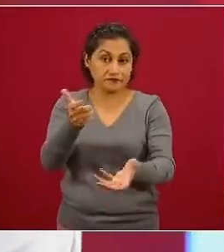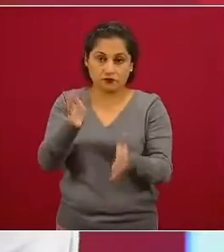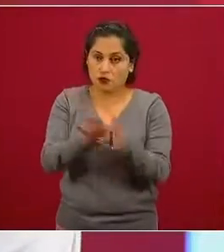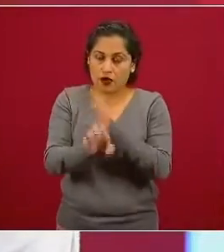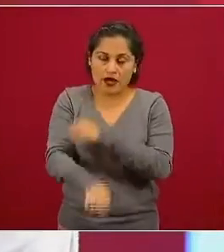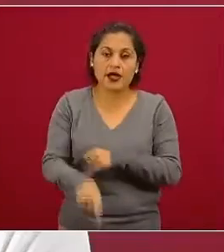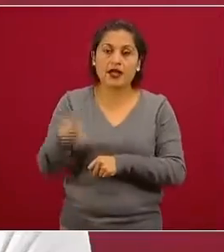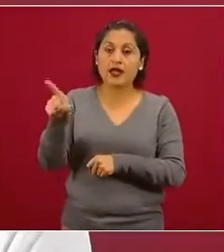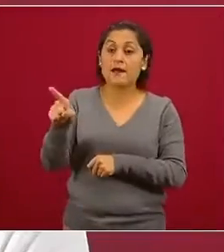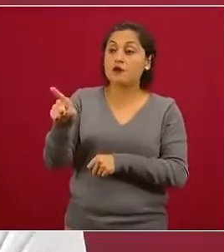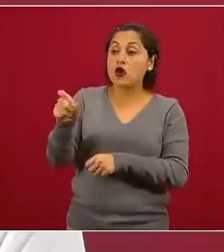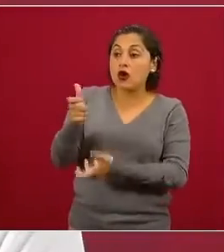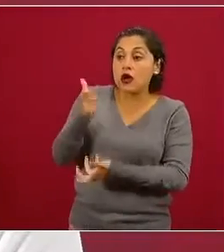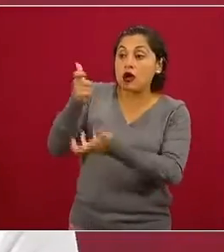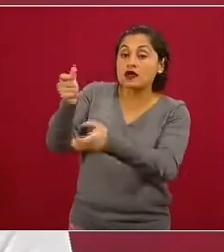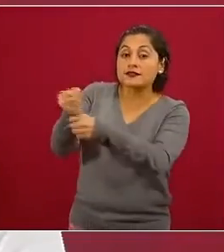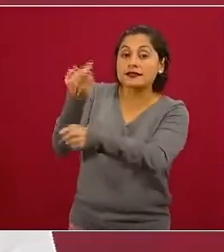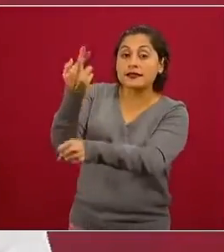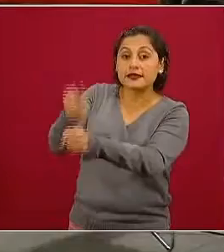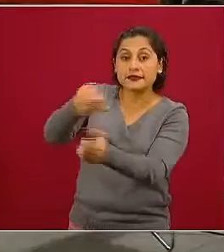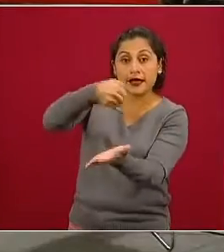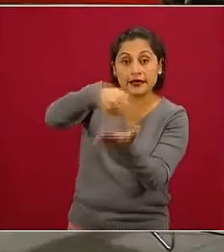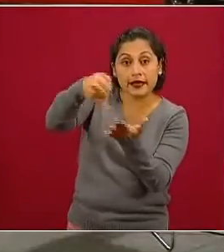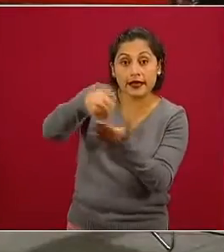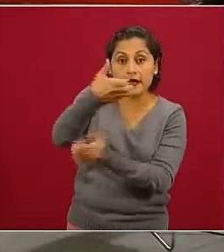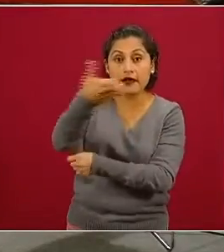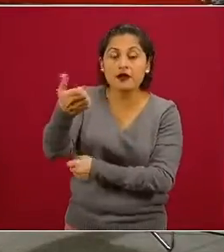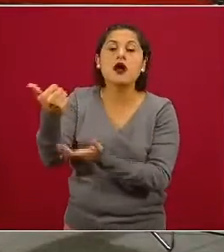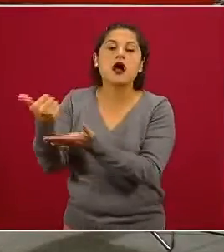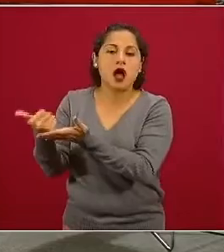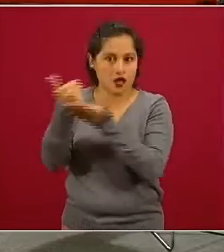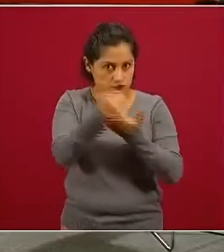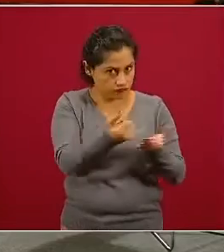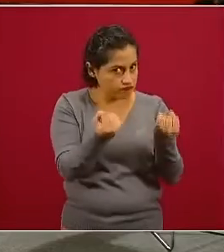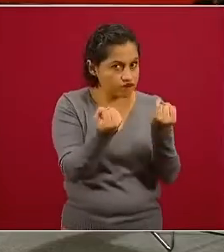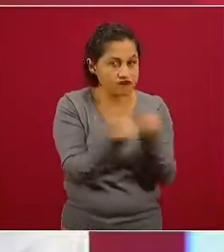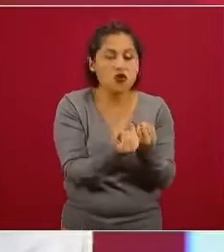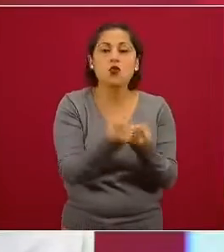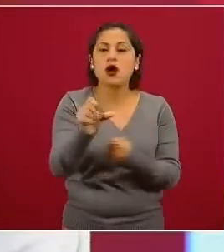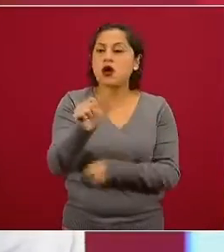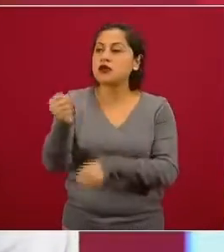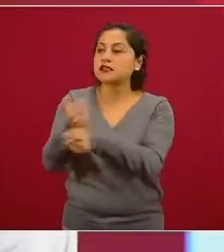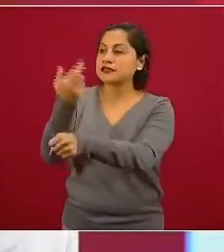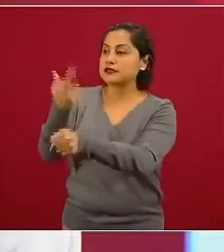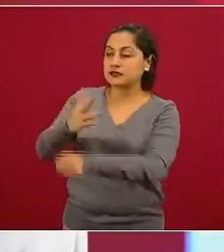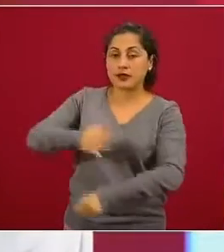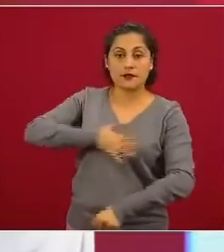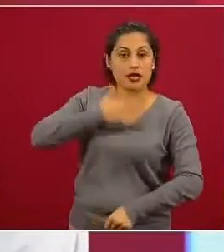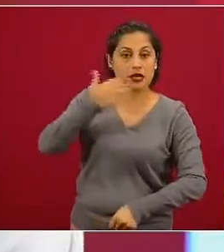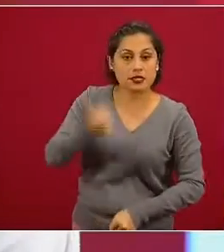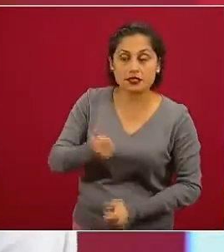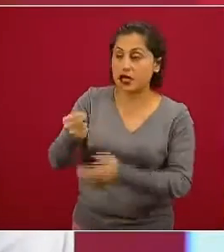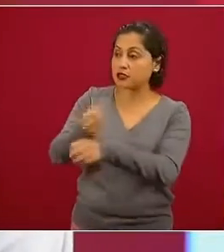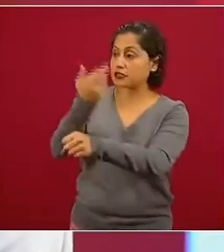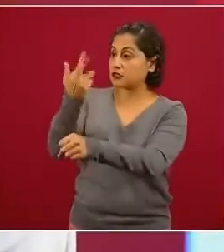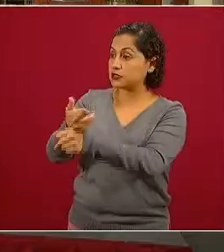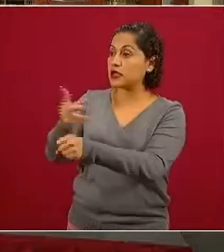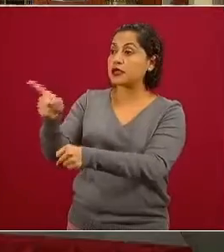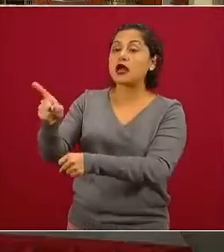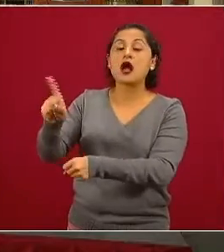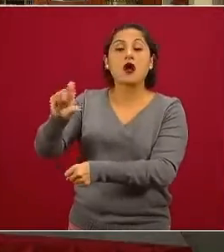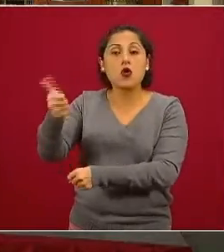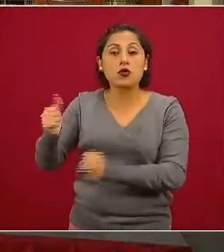estructurales de la prevención de la obesidad, y el presupuesto necesario para estos 5 componentes y sus más